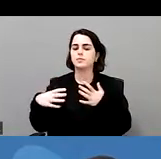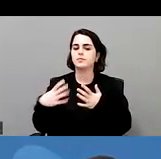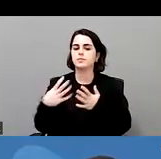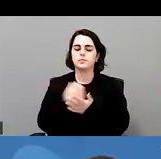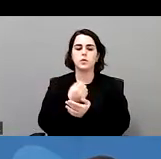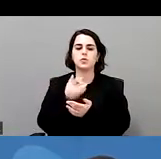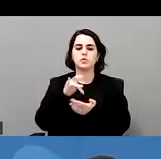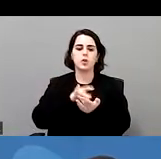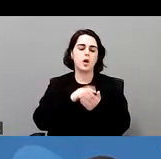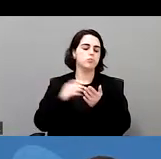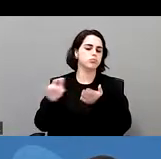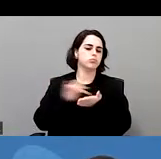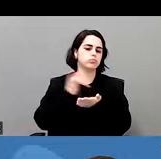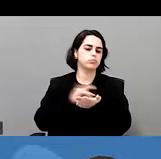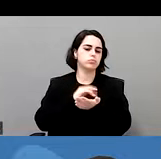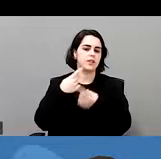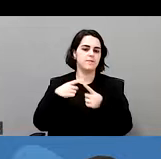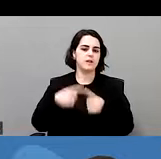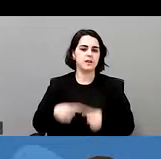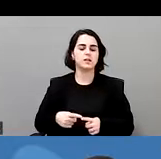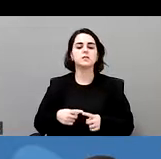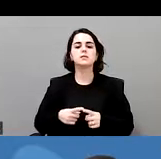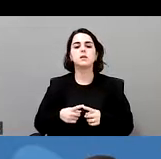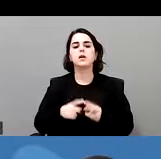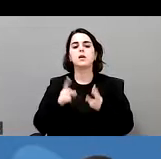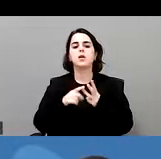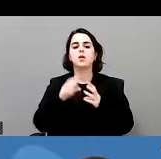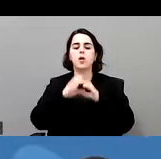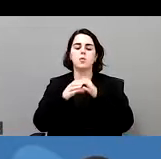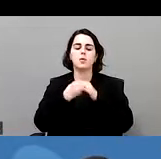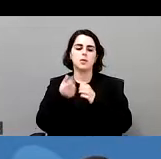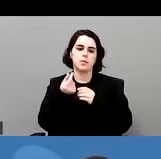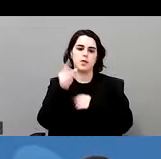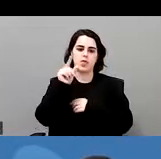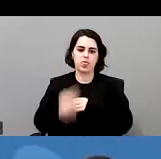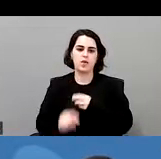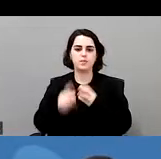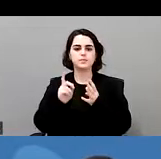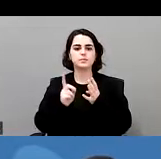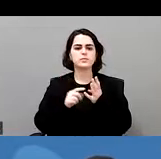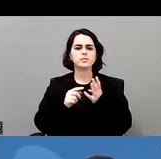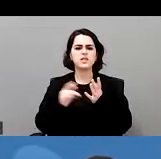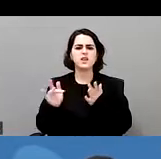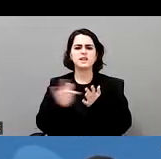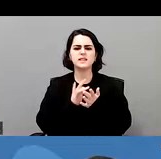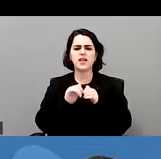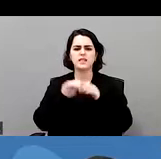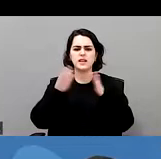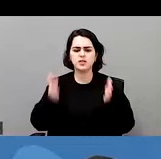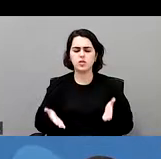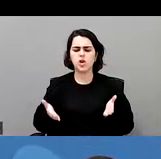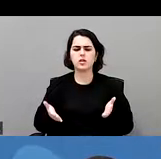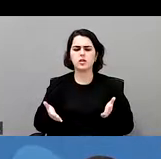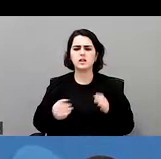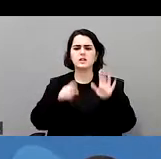Han salido distintos dispositivos y comunicador de bajo coste y tablero, con un 63,3% en